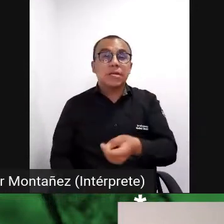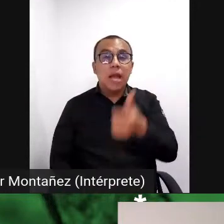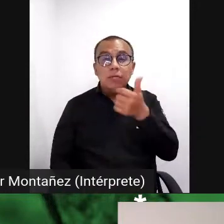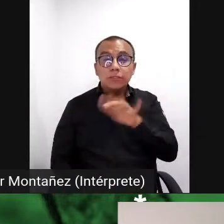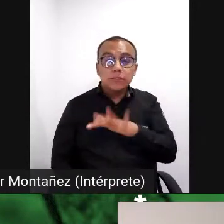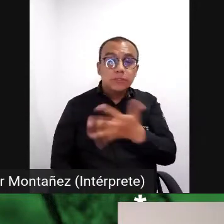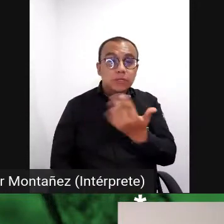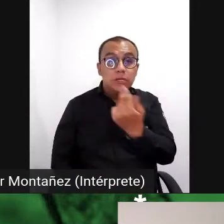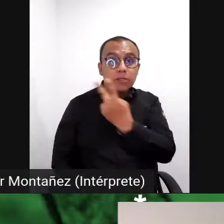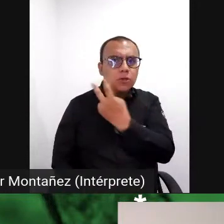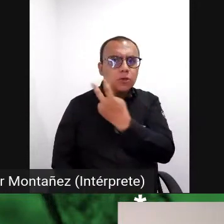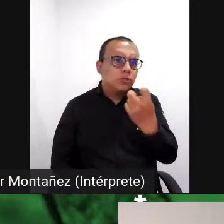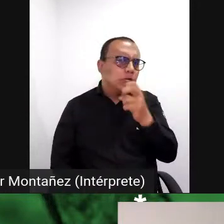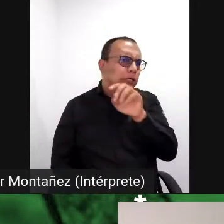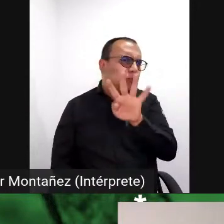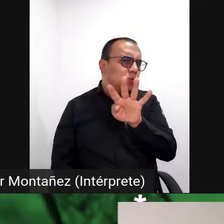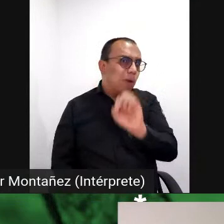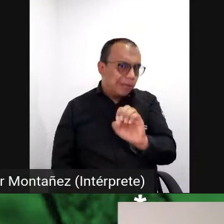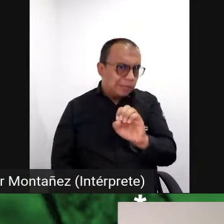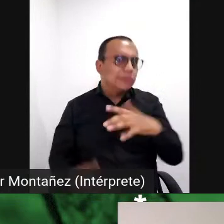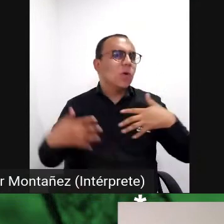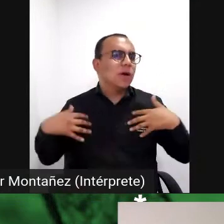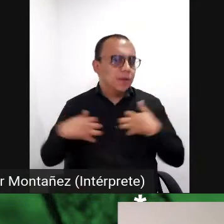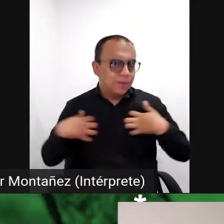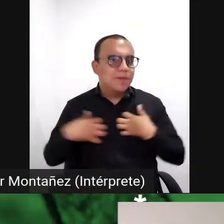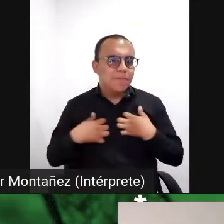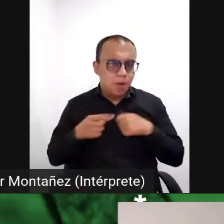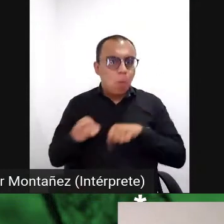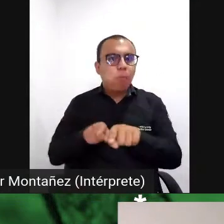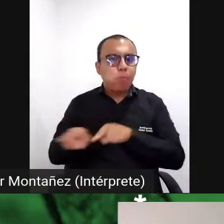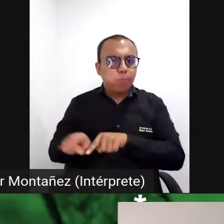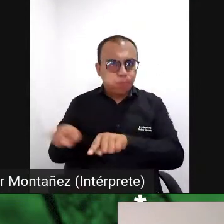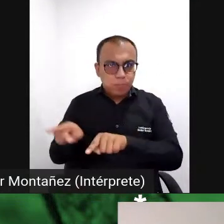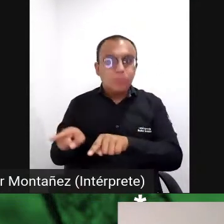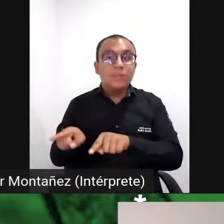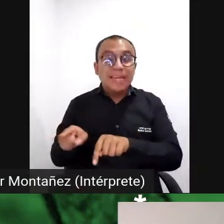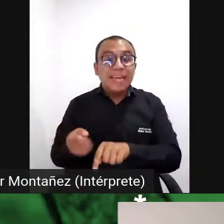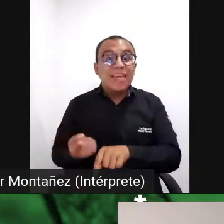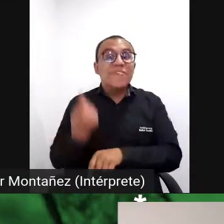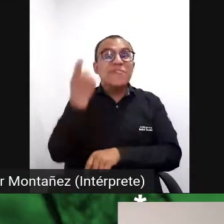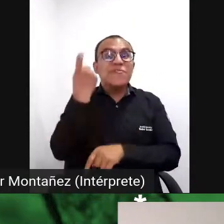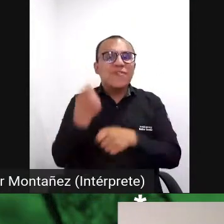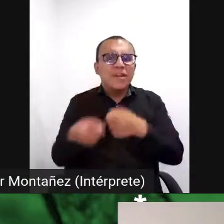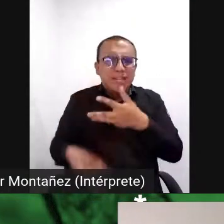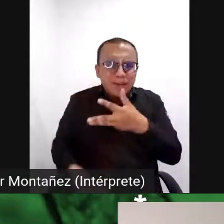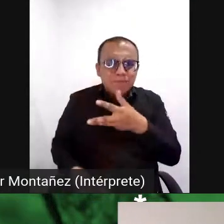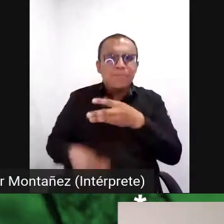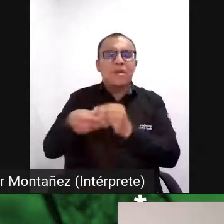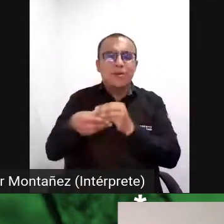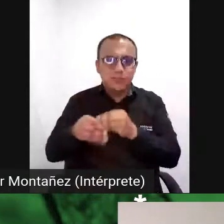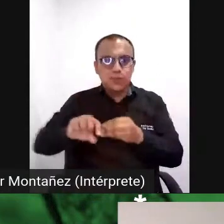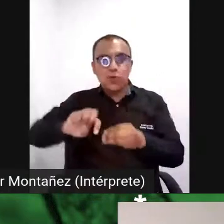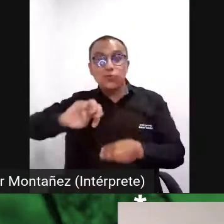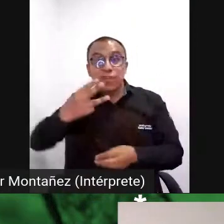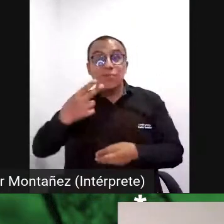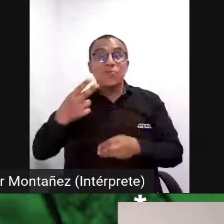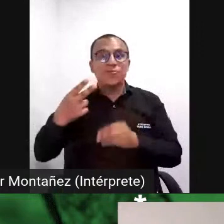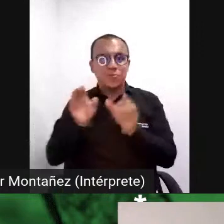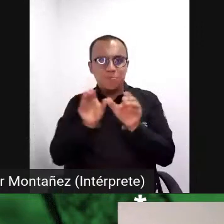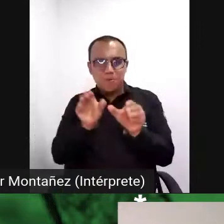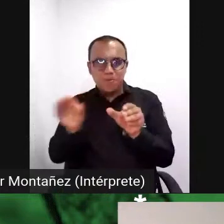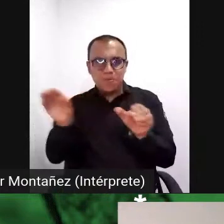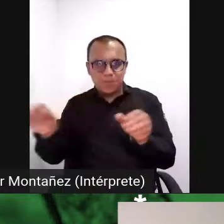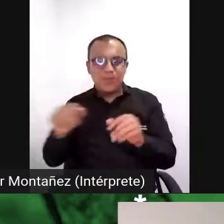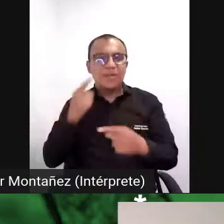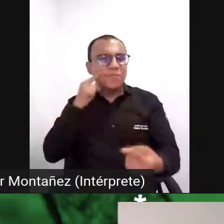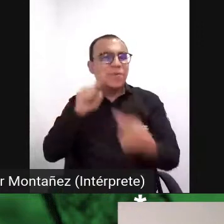de 240 especies, que es una locura. Y eso que se quedaron casi como para que hiciéramos otro tomo. En algún momento hay que pensar en el segundo